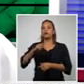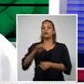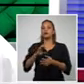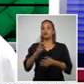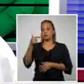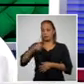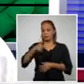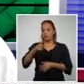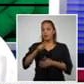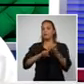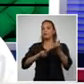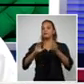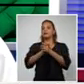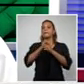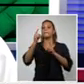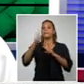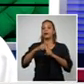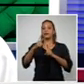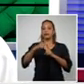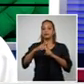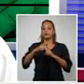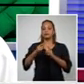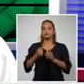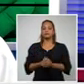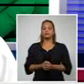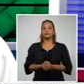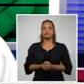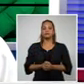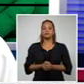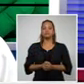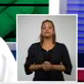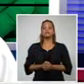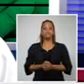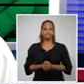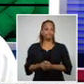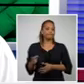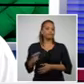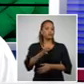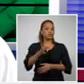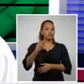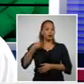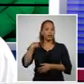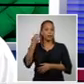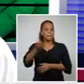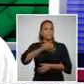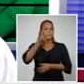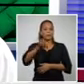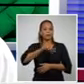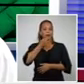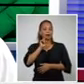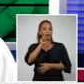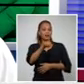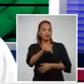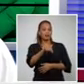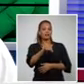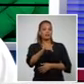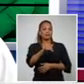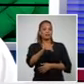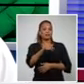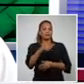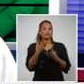Matanzas, municipio en el cual explicamos ayer el evento epidemiológico que se está